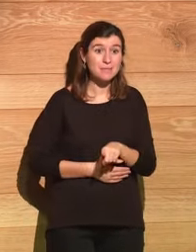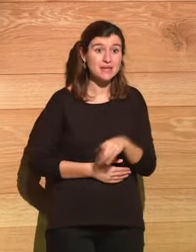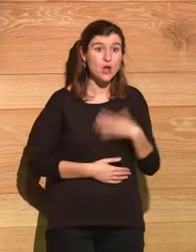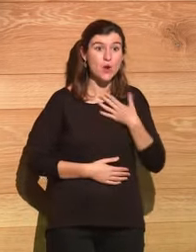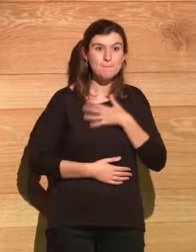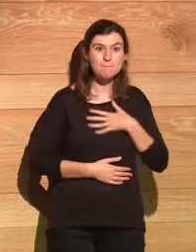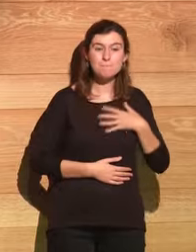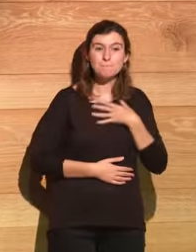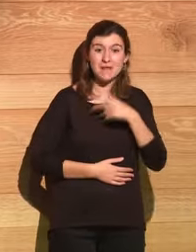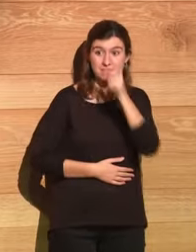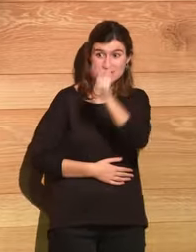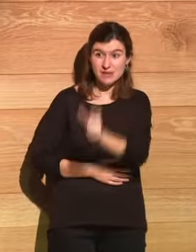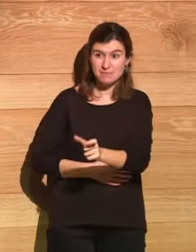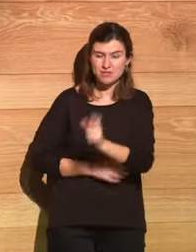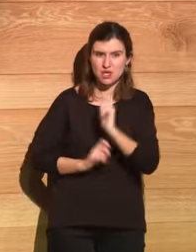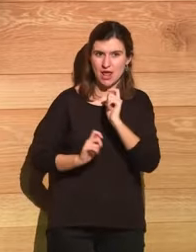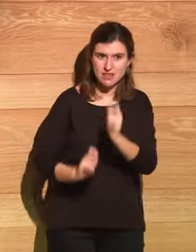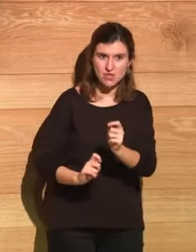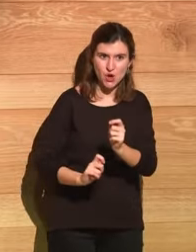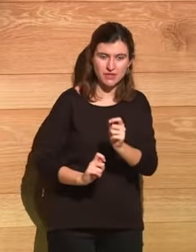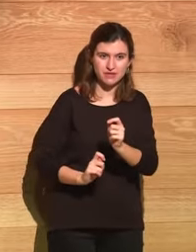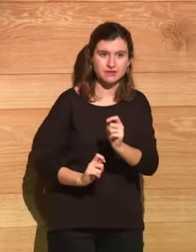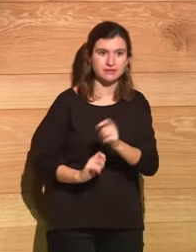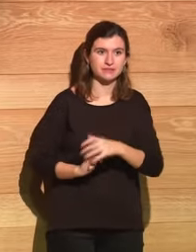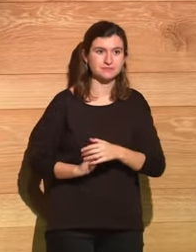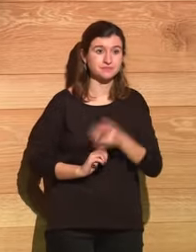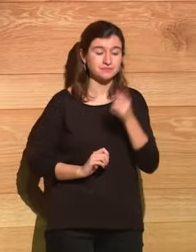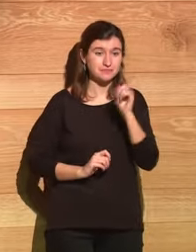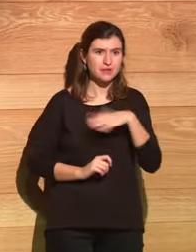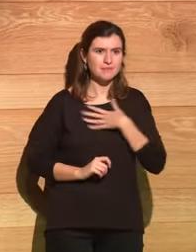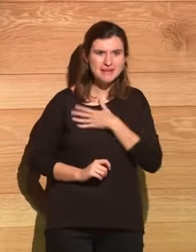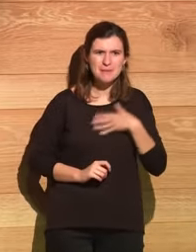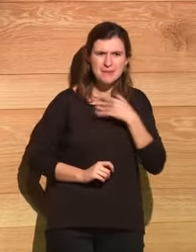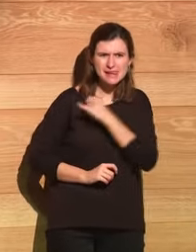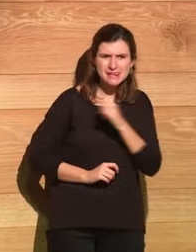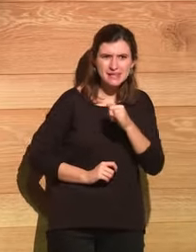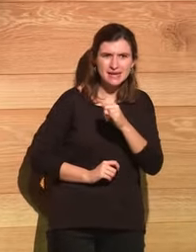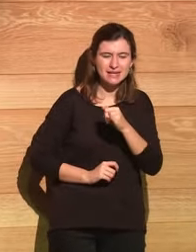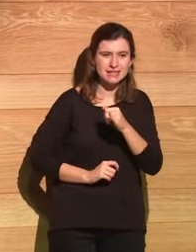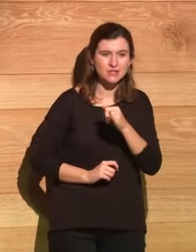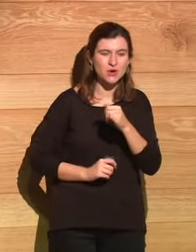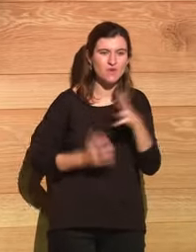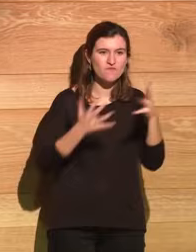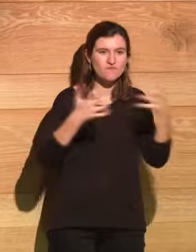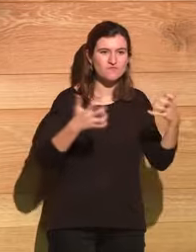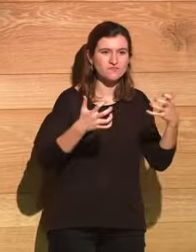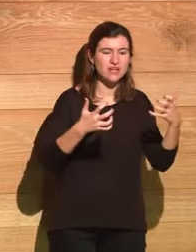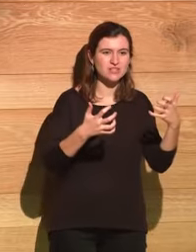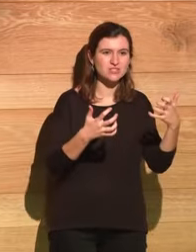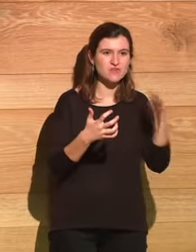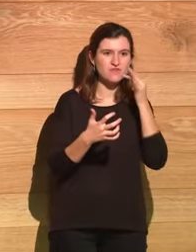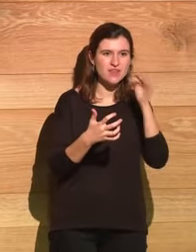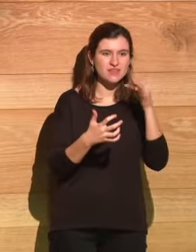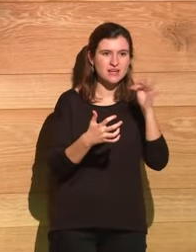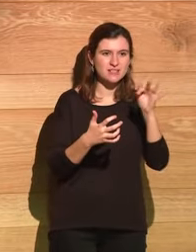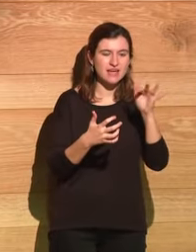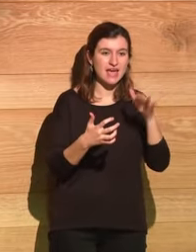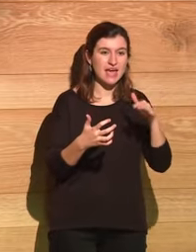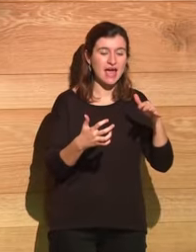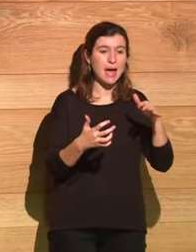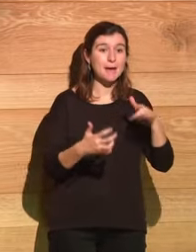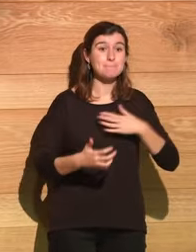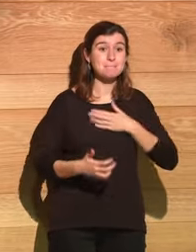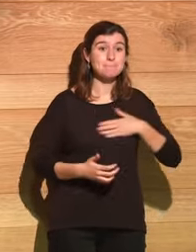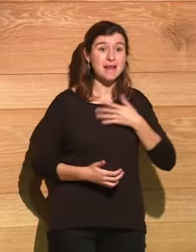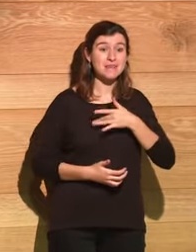el placer que le das al otro, ¿por qué no? También hay placer. Y está el famoso verso de Paul Éluard, ¿no? El placer sin amor no es placer, es